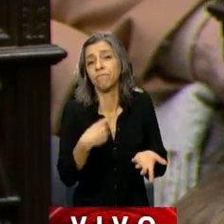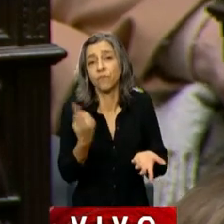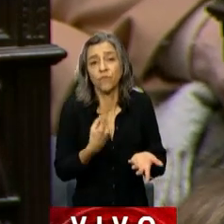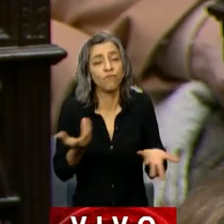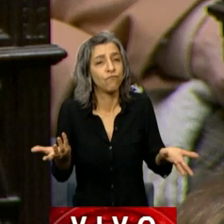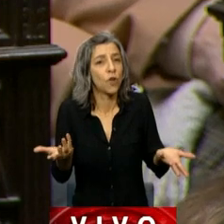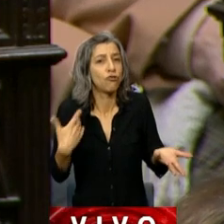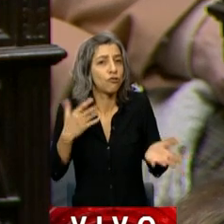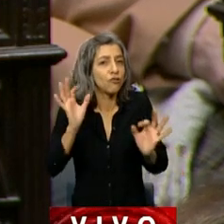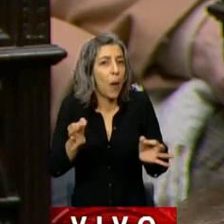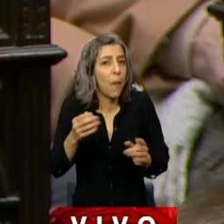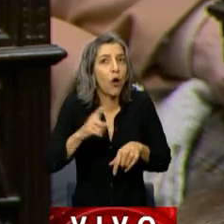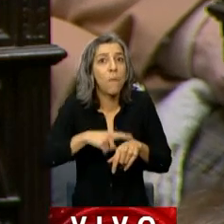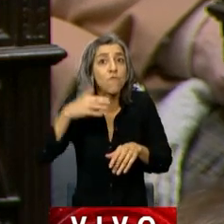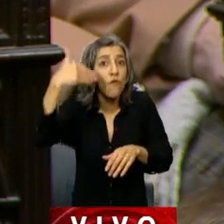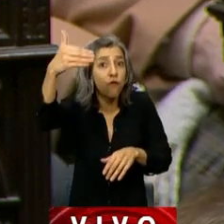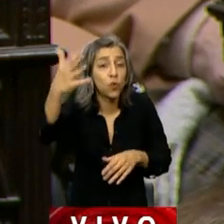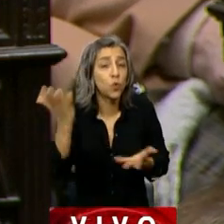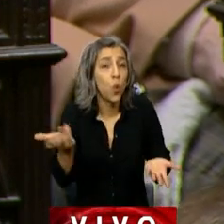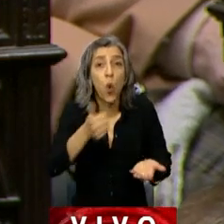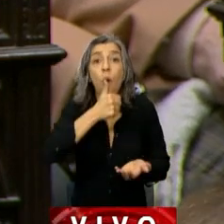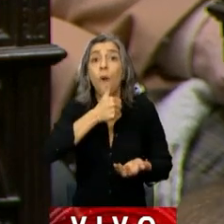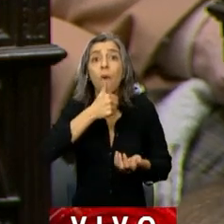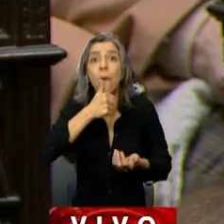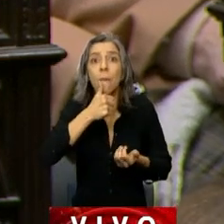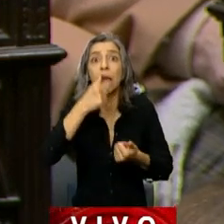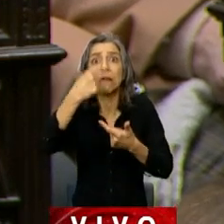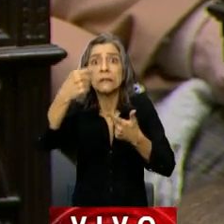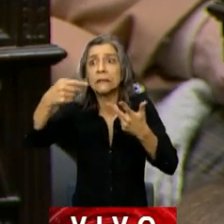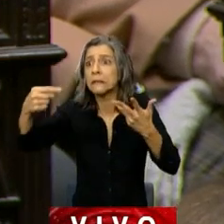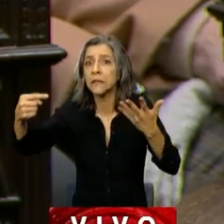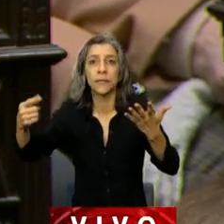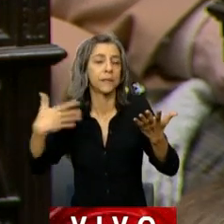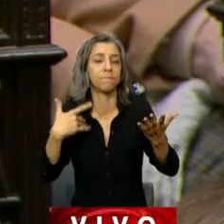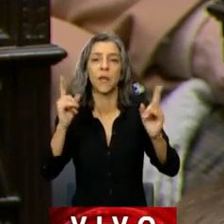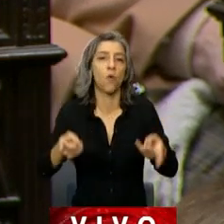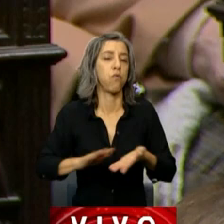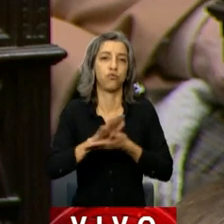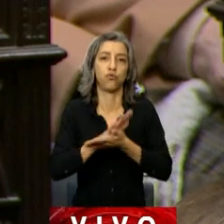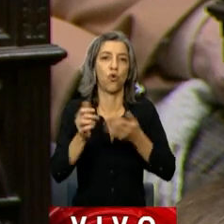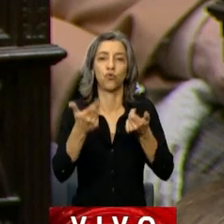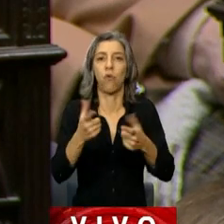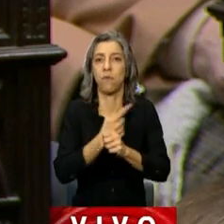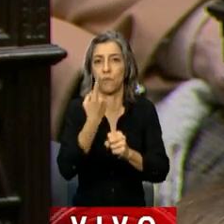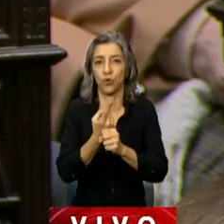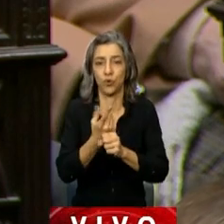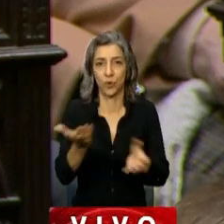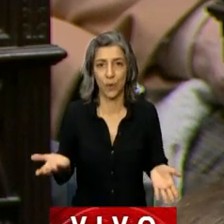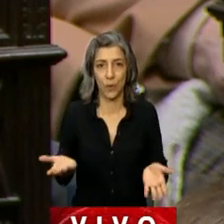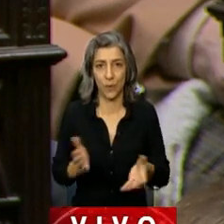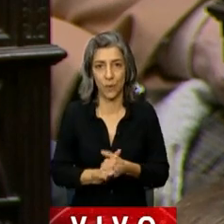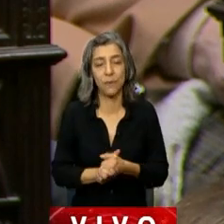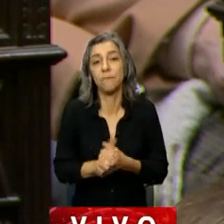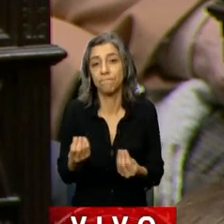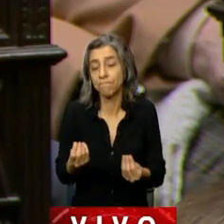un momento en que no va a haber antibióticos para poder solucionar las infecciones de las personas. Los antibióticos